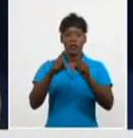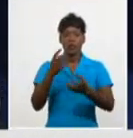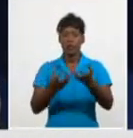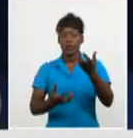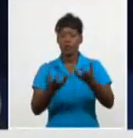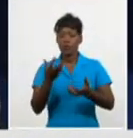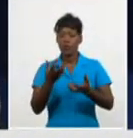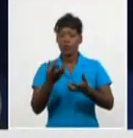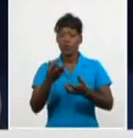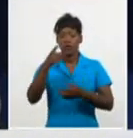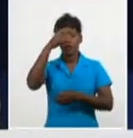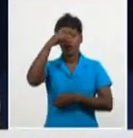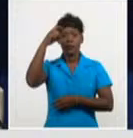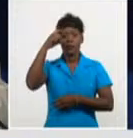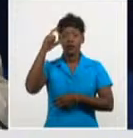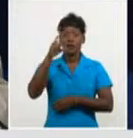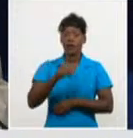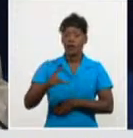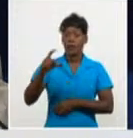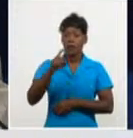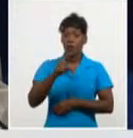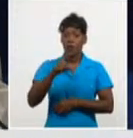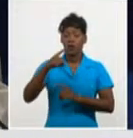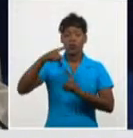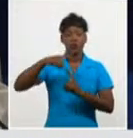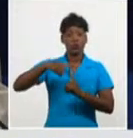Santi Espíritu, Camagüey, Las Tunas,